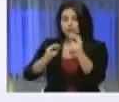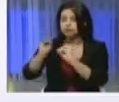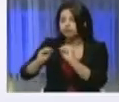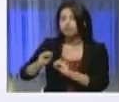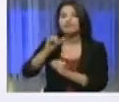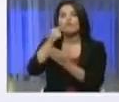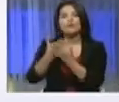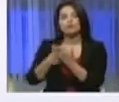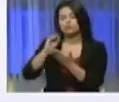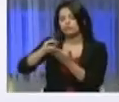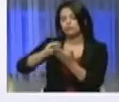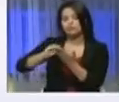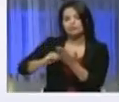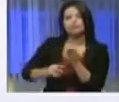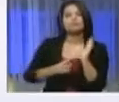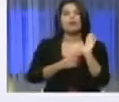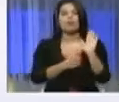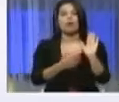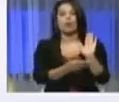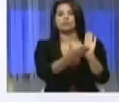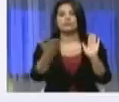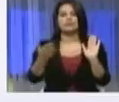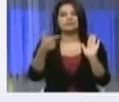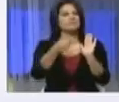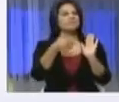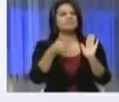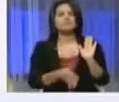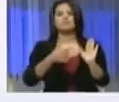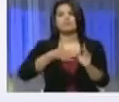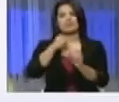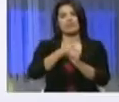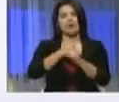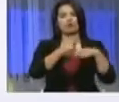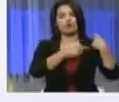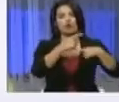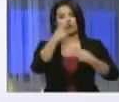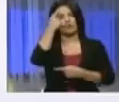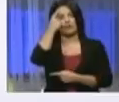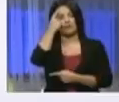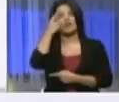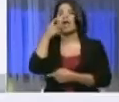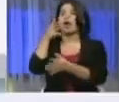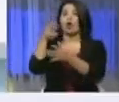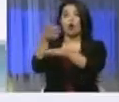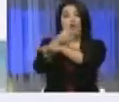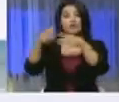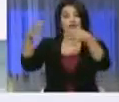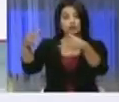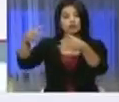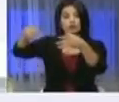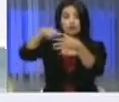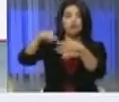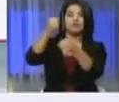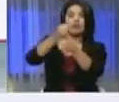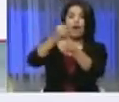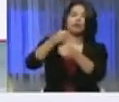diario que mantenemos todo el gobierno bolivariano, revolucionario, de